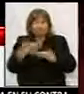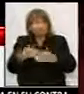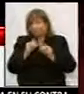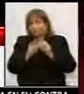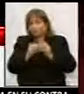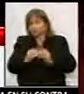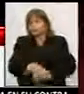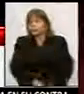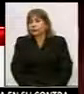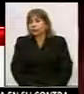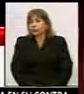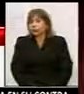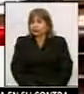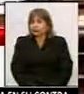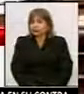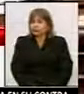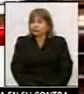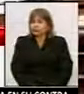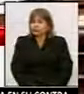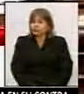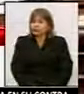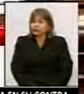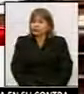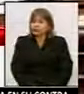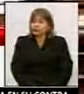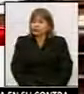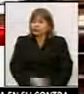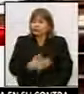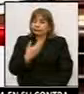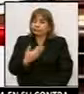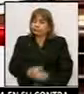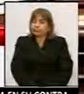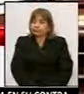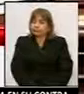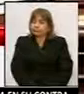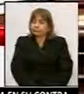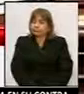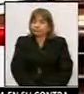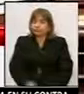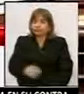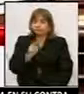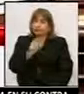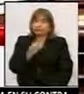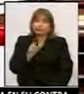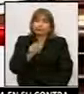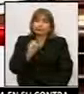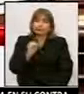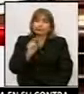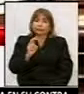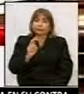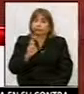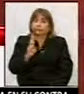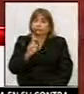solución. Muchas gracias, congresista Dahmer. Tiene el uso de la palabra el congresista Ceballos.